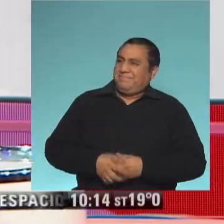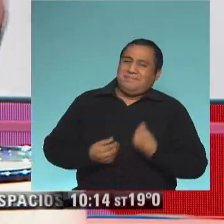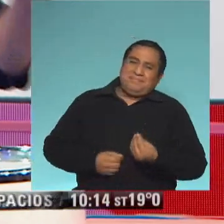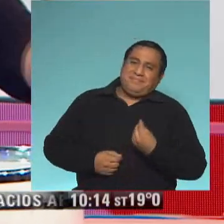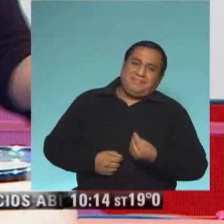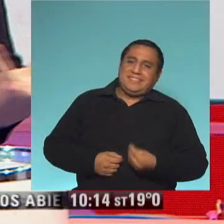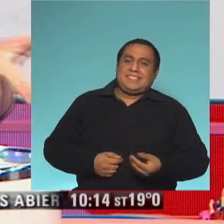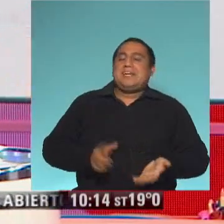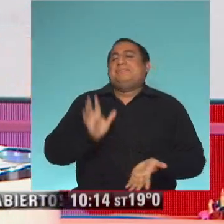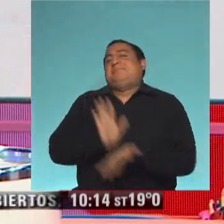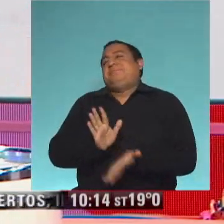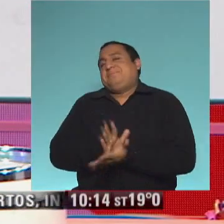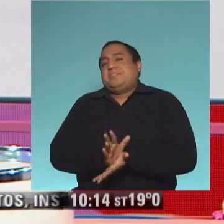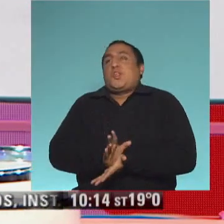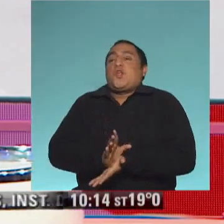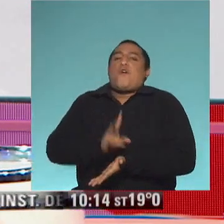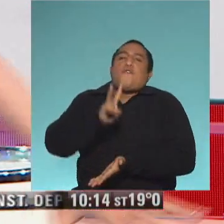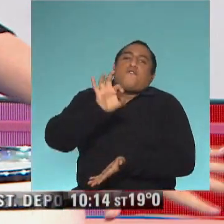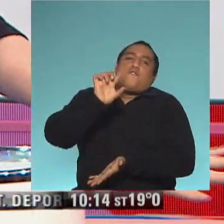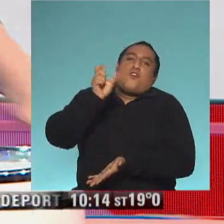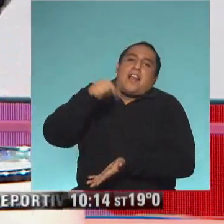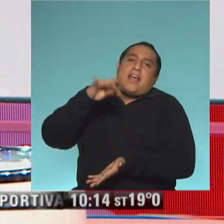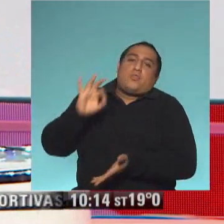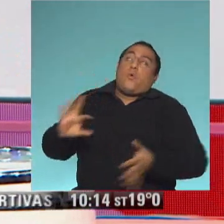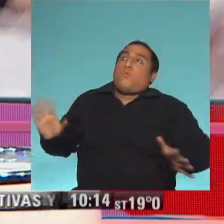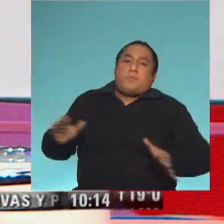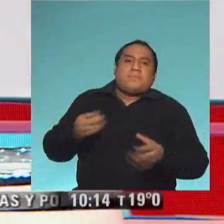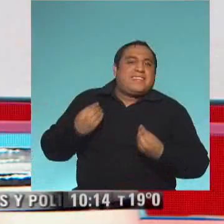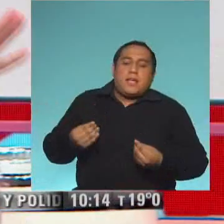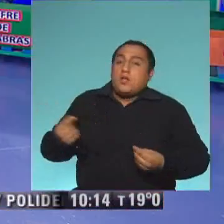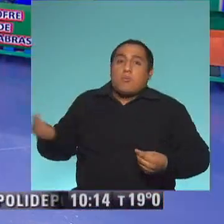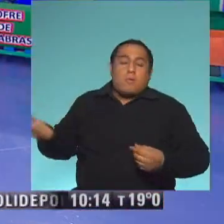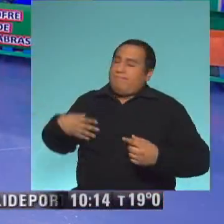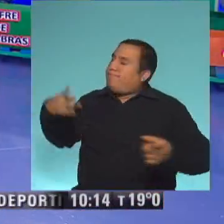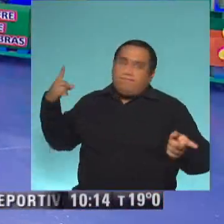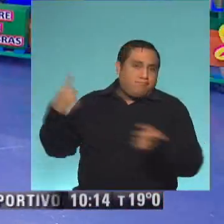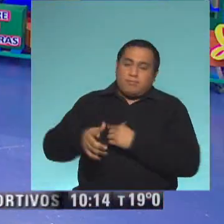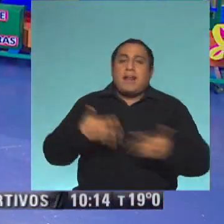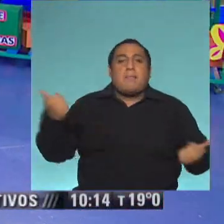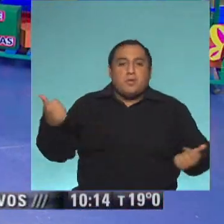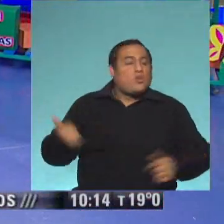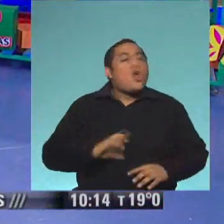No, claro, es una forma de decir, venir volando, es como cuando uno dice, ¡oh, me voy volando!